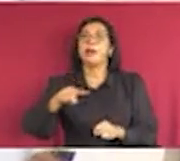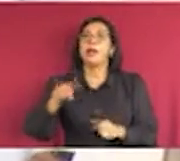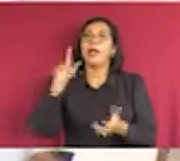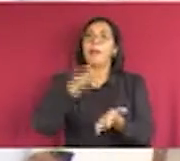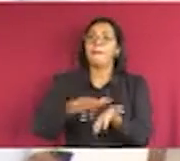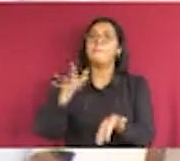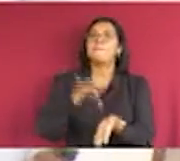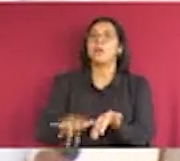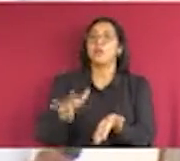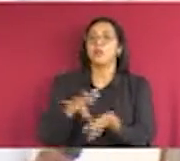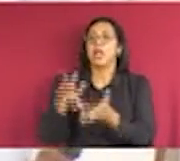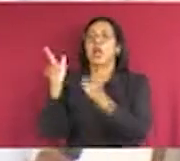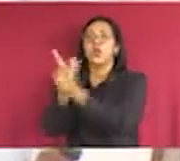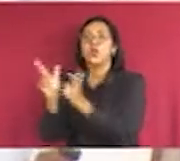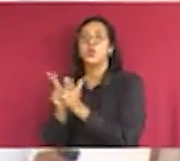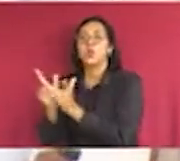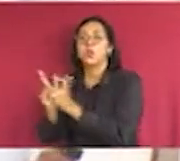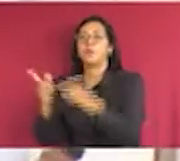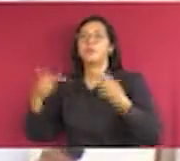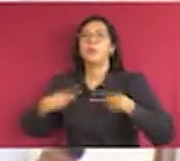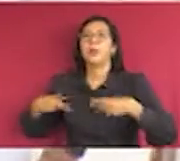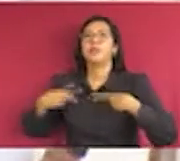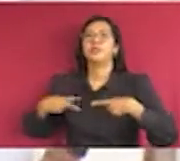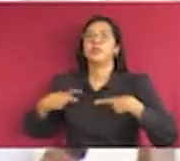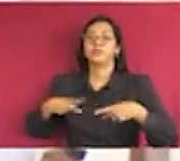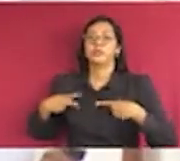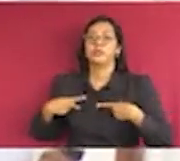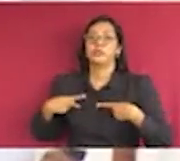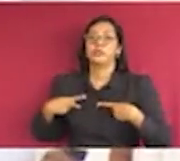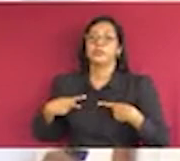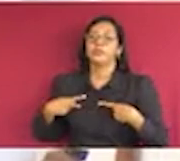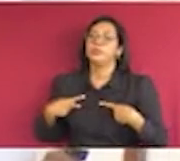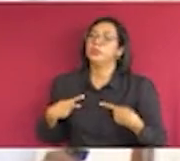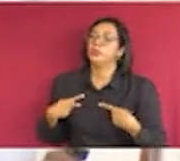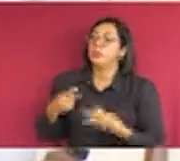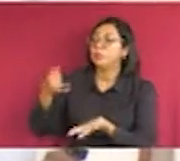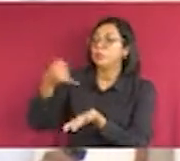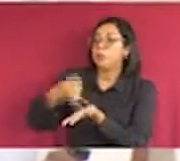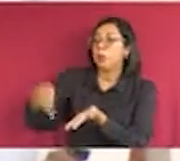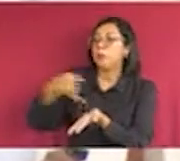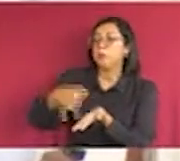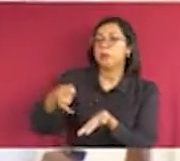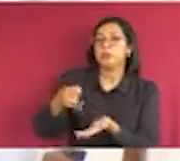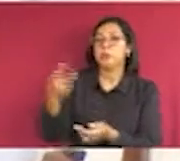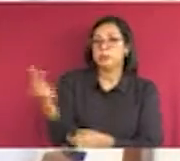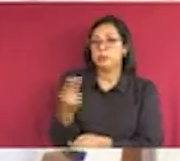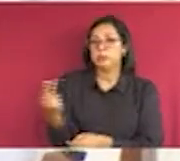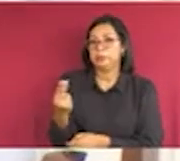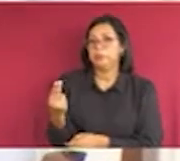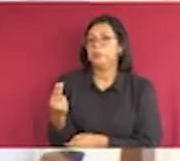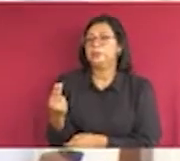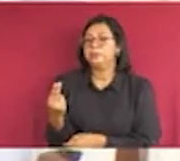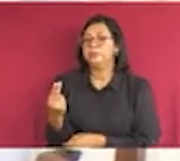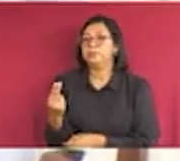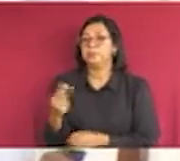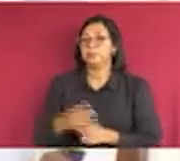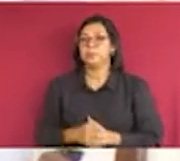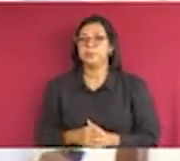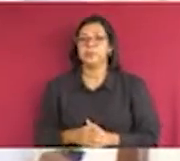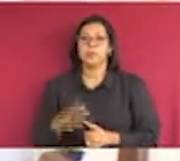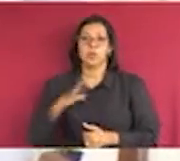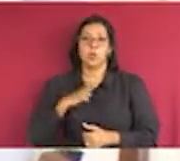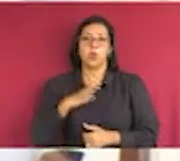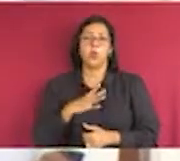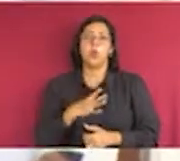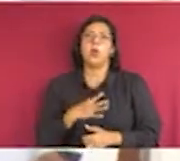zonas vulnerables del sur, centro y norte del estado. Y también vamos a ampliar la red estatal de comedores